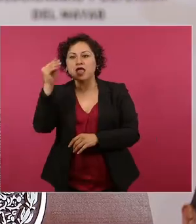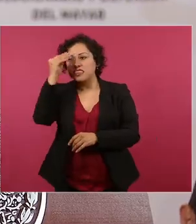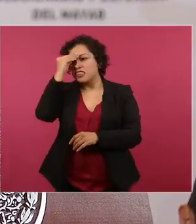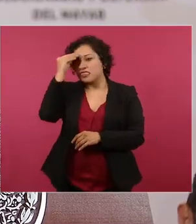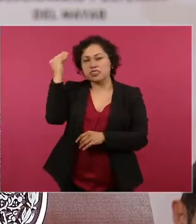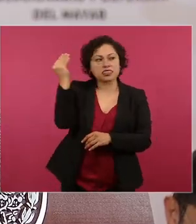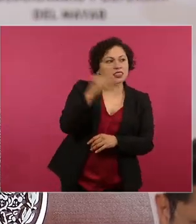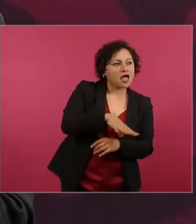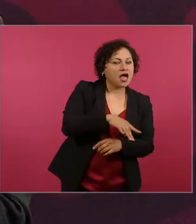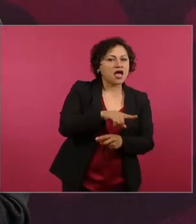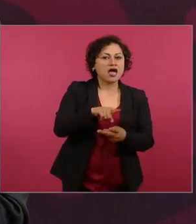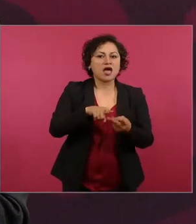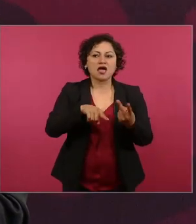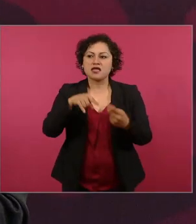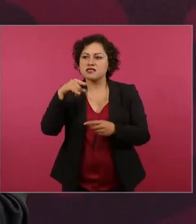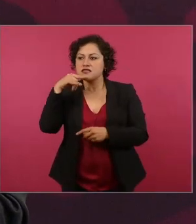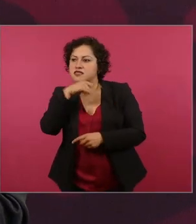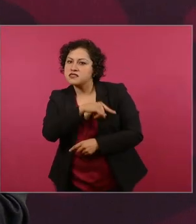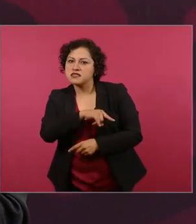les van a callar la boca.